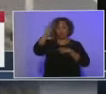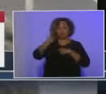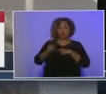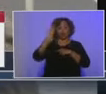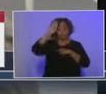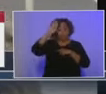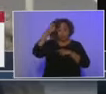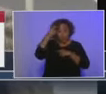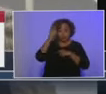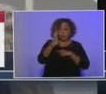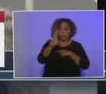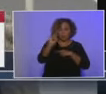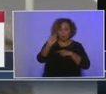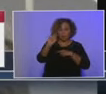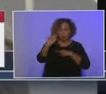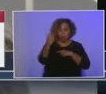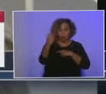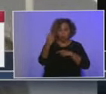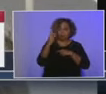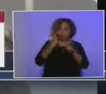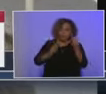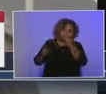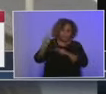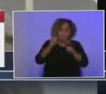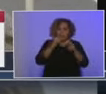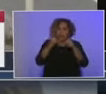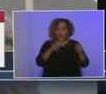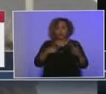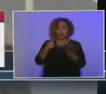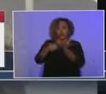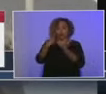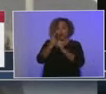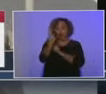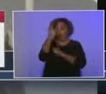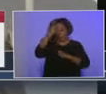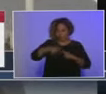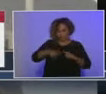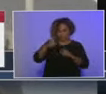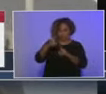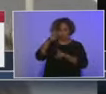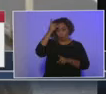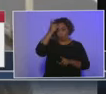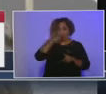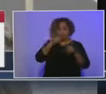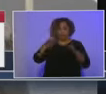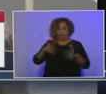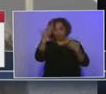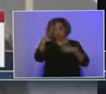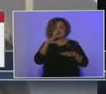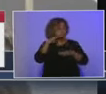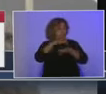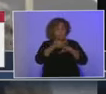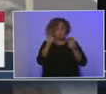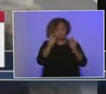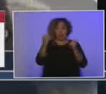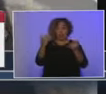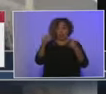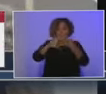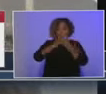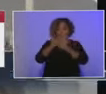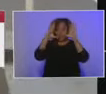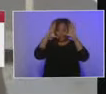y quisimos pasar por ahí a ver cómo estaba y hablamos con un dominicano que llegó aquí, que no sabía hablar inglés y ahora es